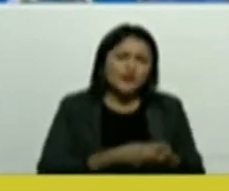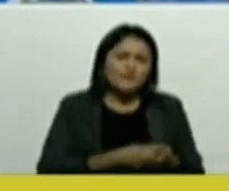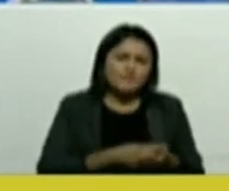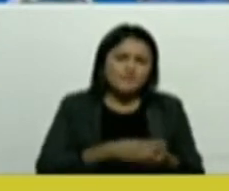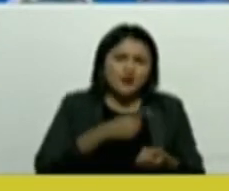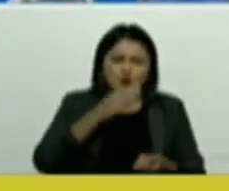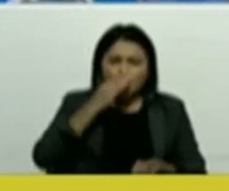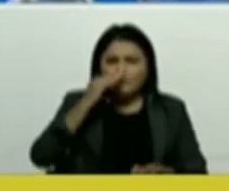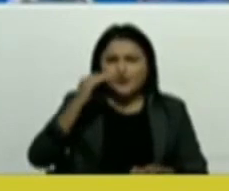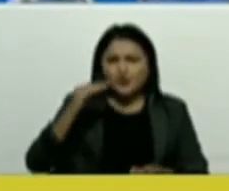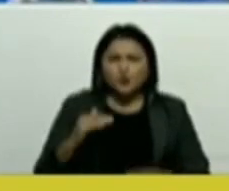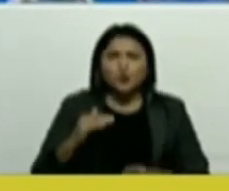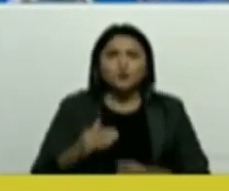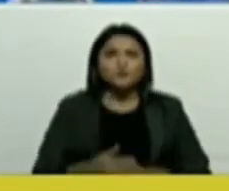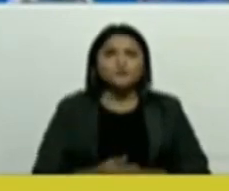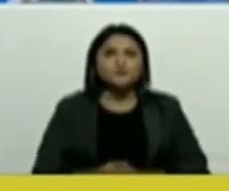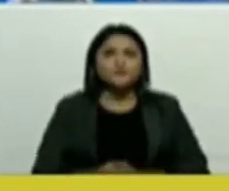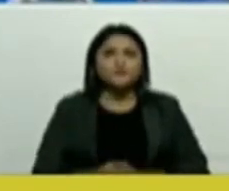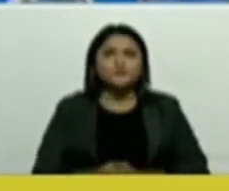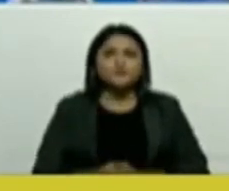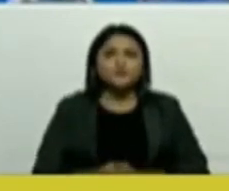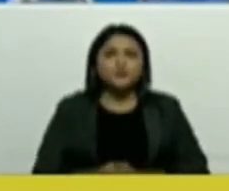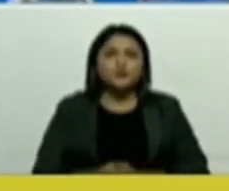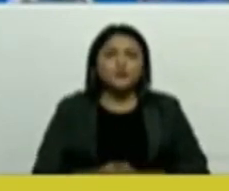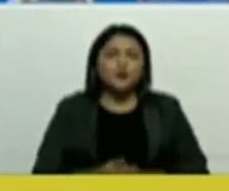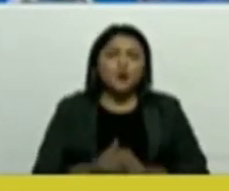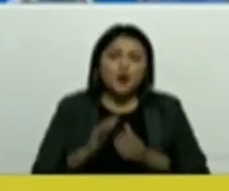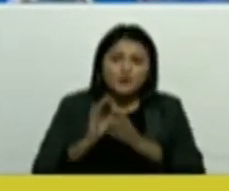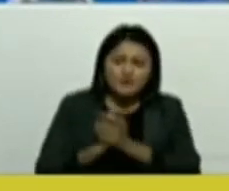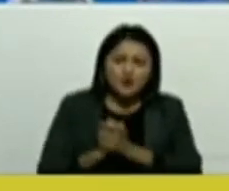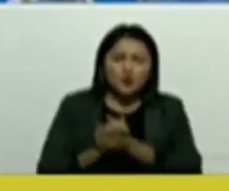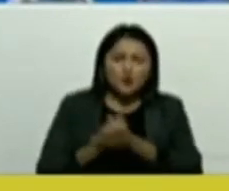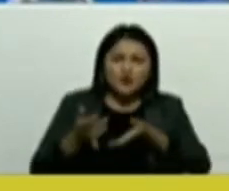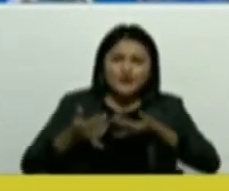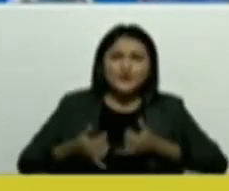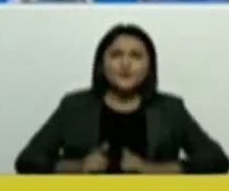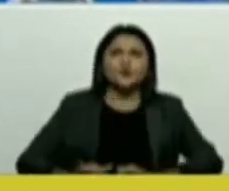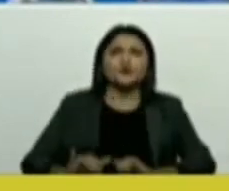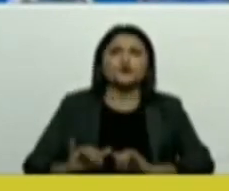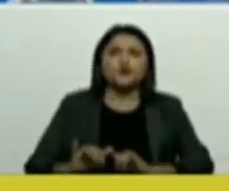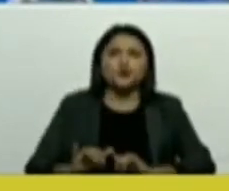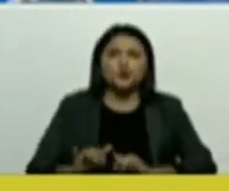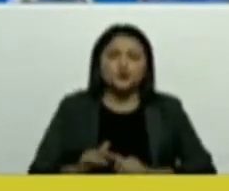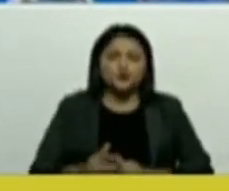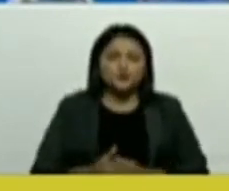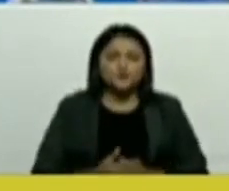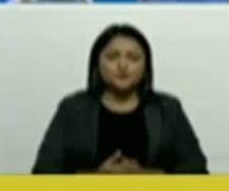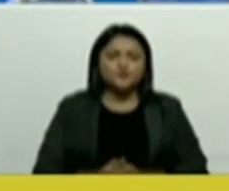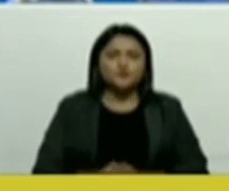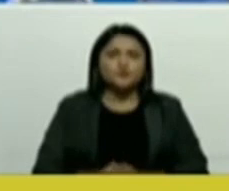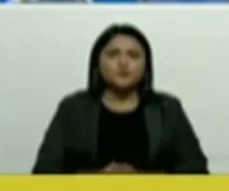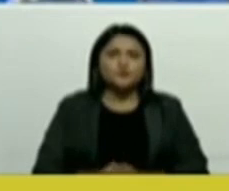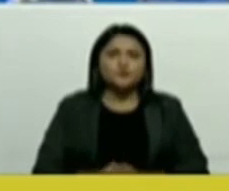menor, his comrade, his son, sus camaradas, sus hijos,